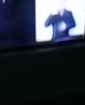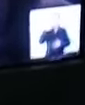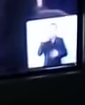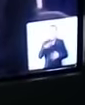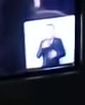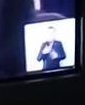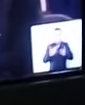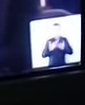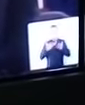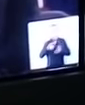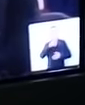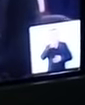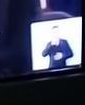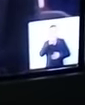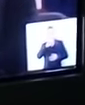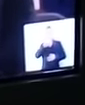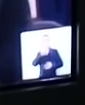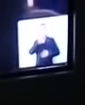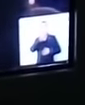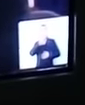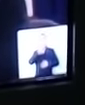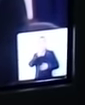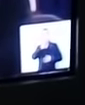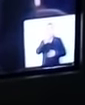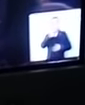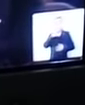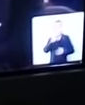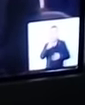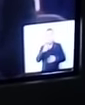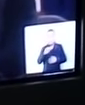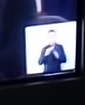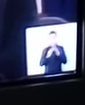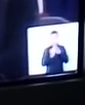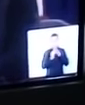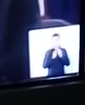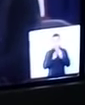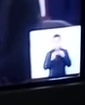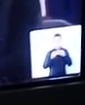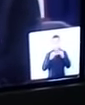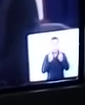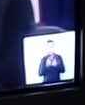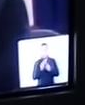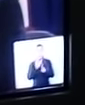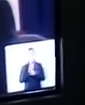pobreza, entran las ADEJOS como grupos comunitarios, es decir, ya entra la comunidad en sí, la dinámica.